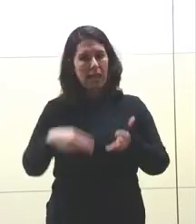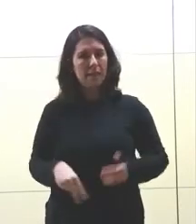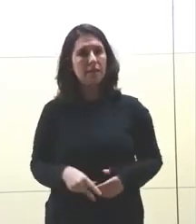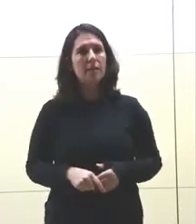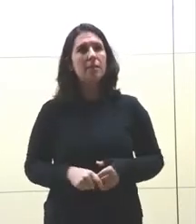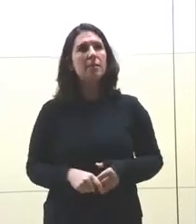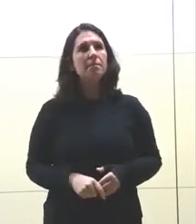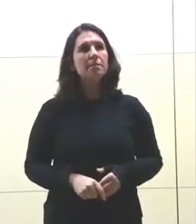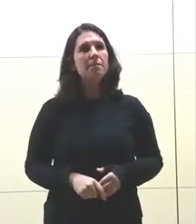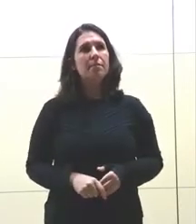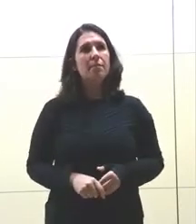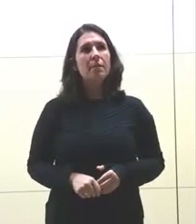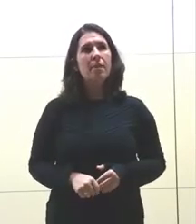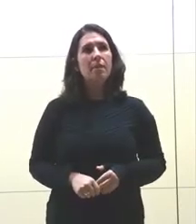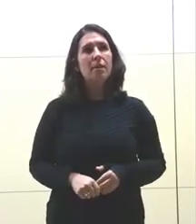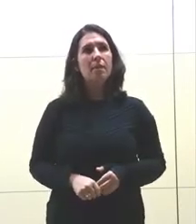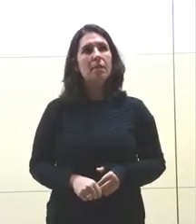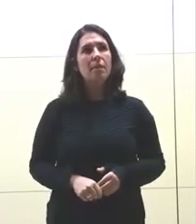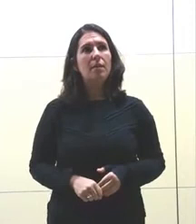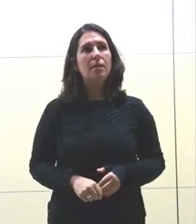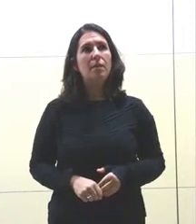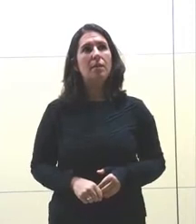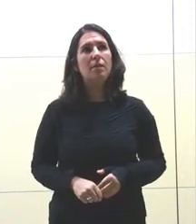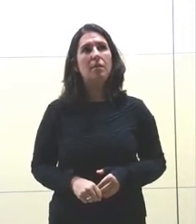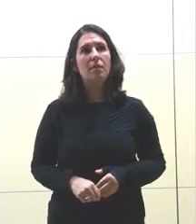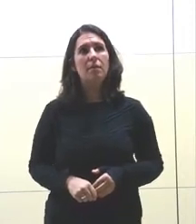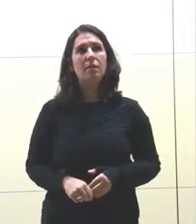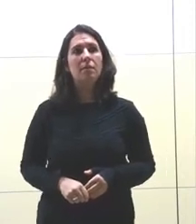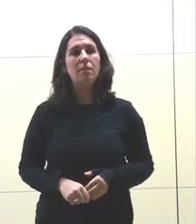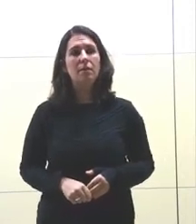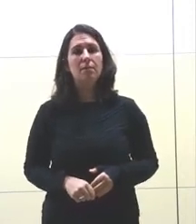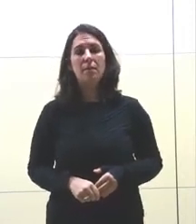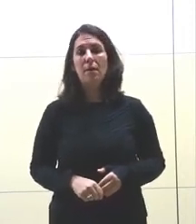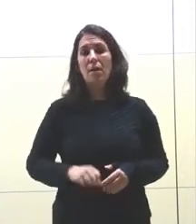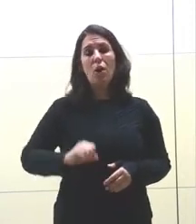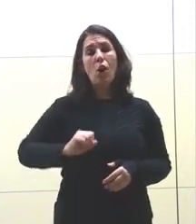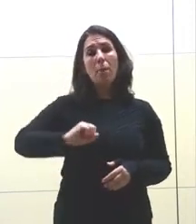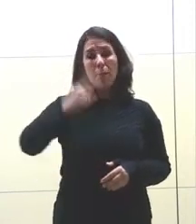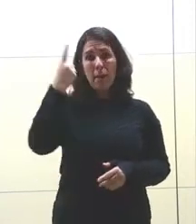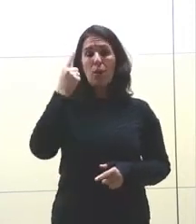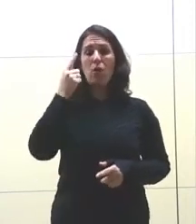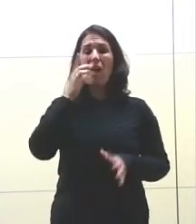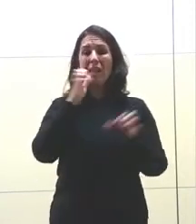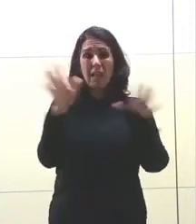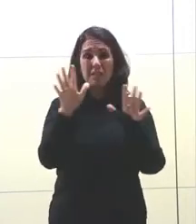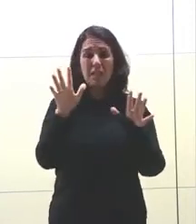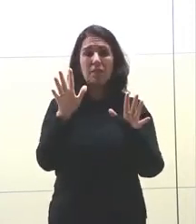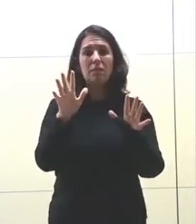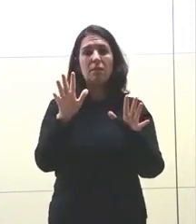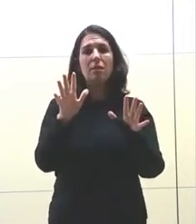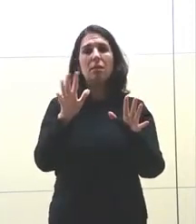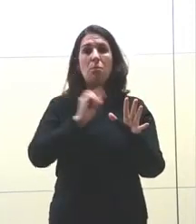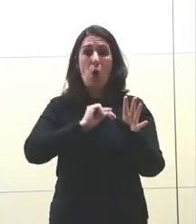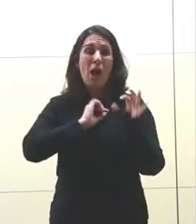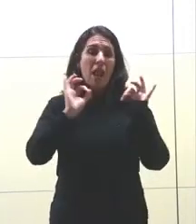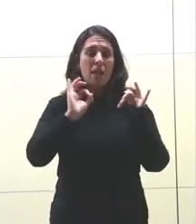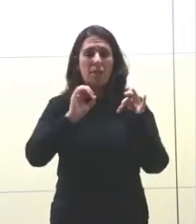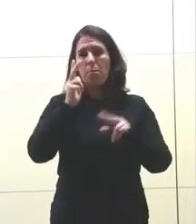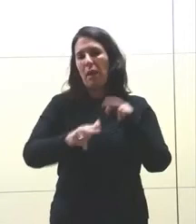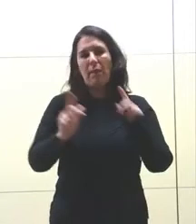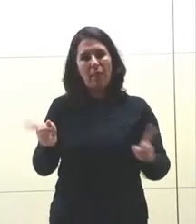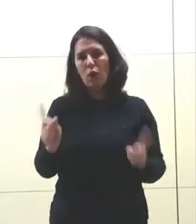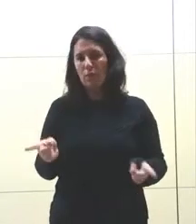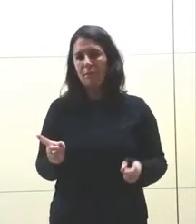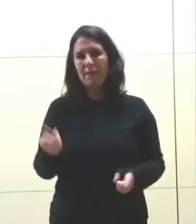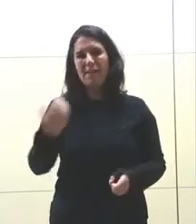y decir algo que es obvio: el primer imperativo moral en la ética de los desastres es prevenirlos. Desde hace muchos años